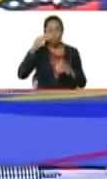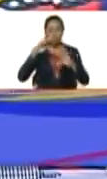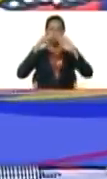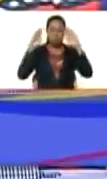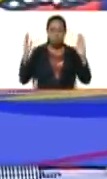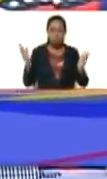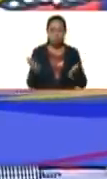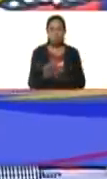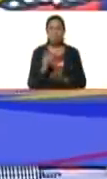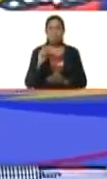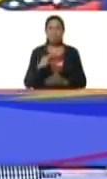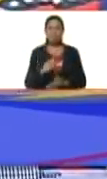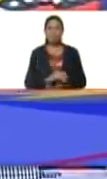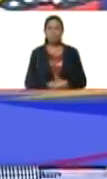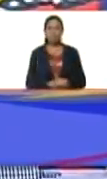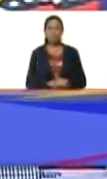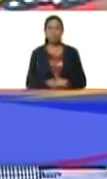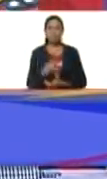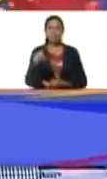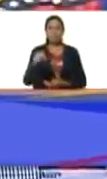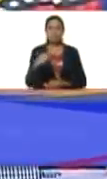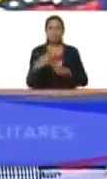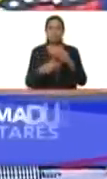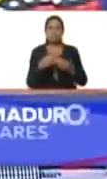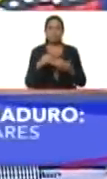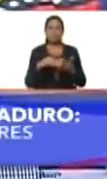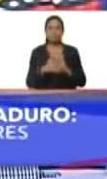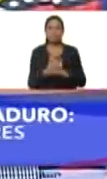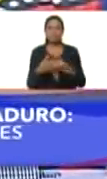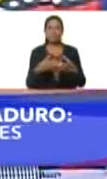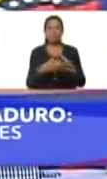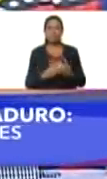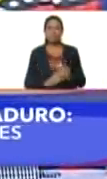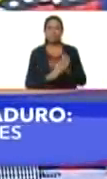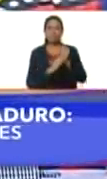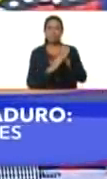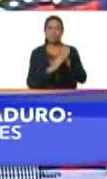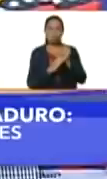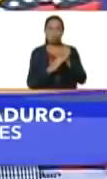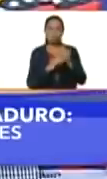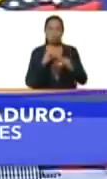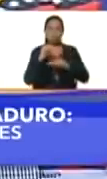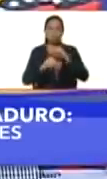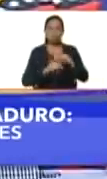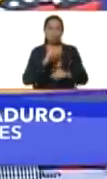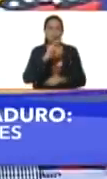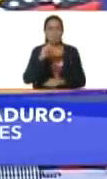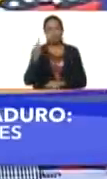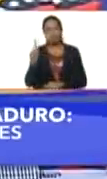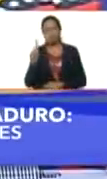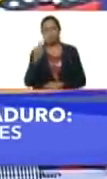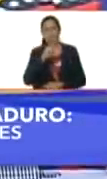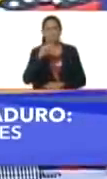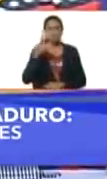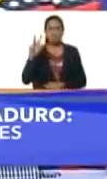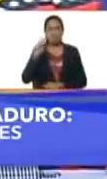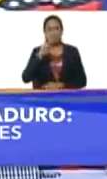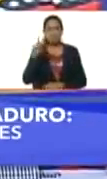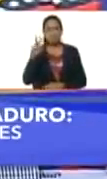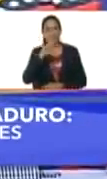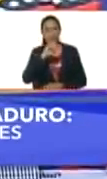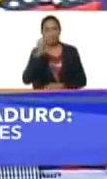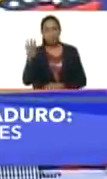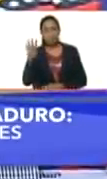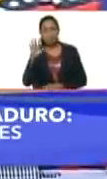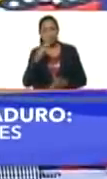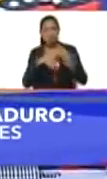mundial. Aquí se está creando doctrina militar para el siglo XXII, XXIII, XXIV y XXV.